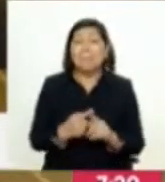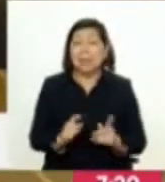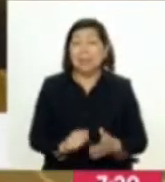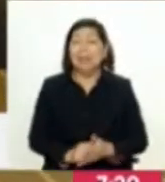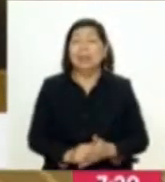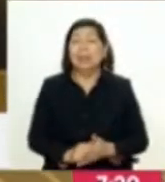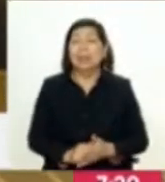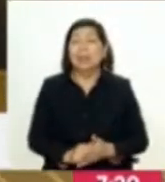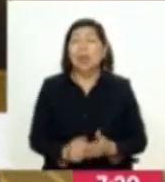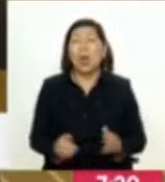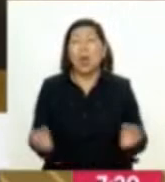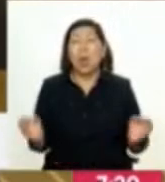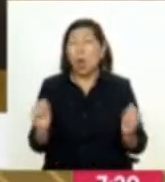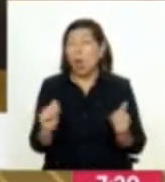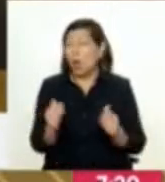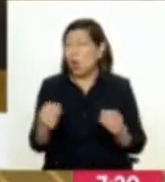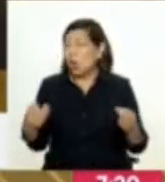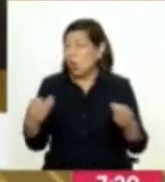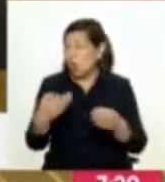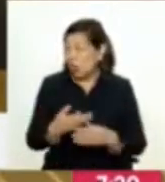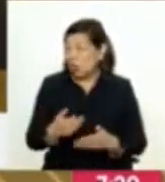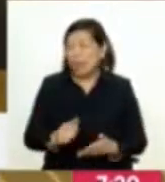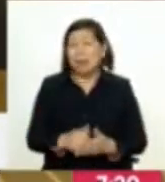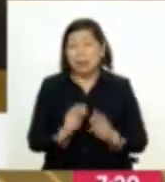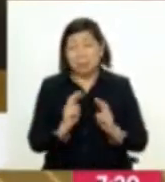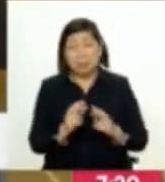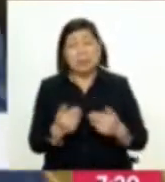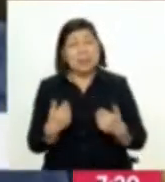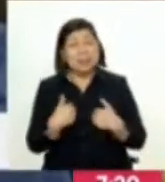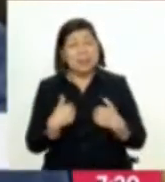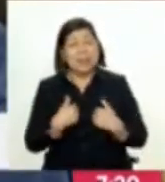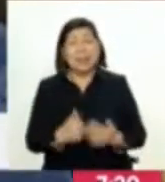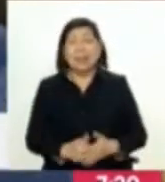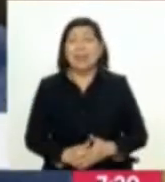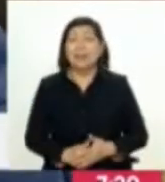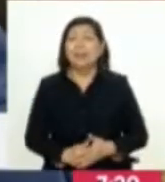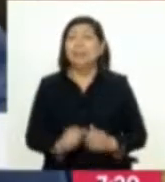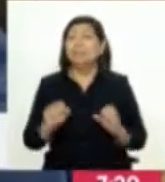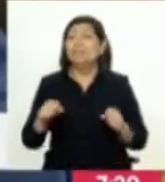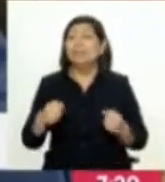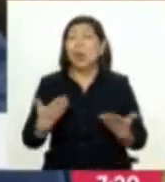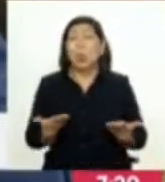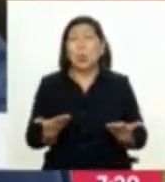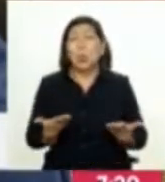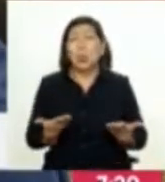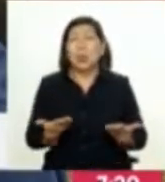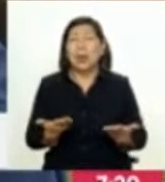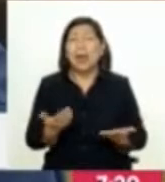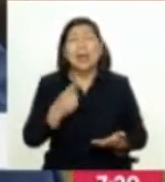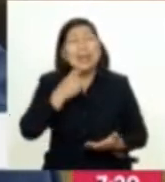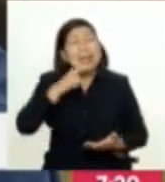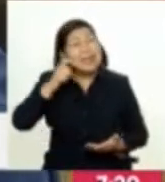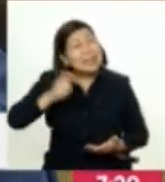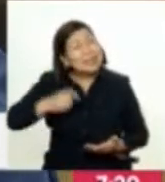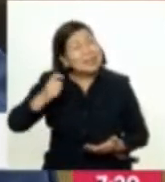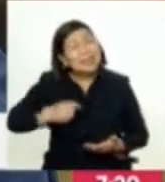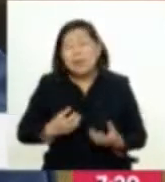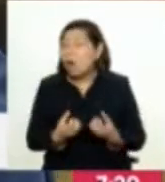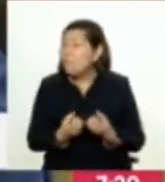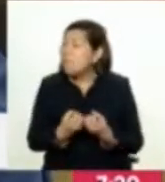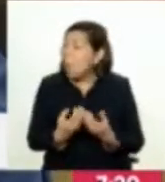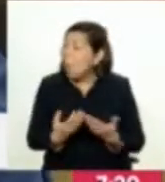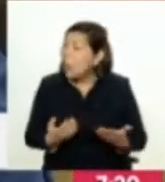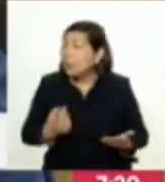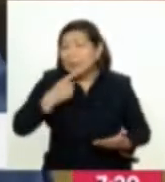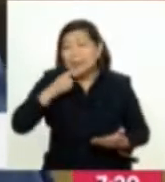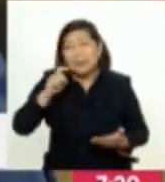condiciones adversas, ¿no? Y lo que hemos tenido es, efectivamente, hay una demanda del país, de ese